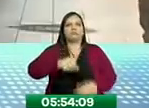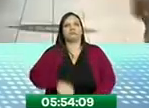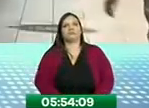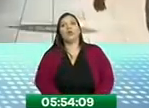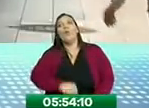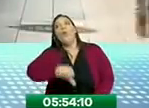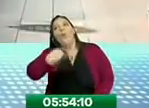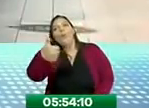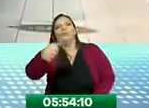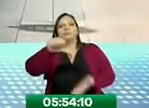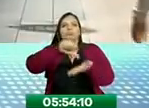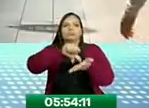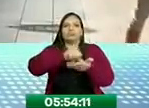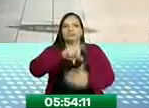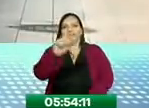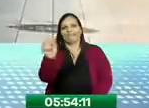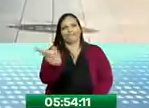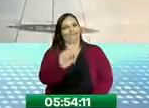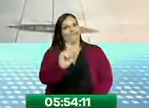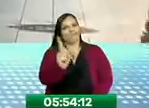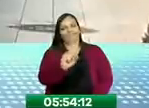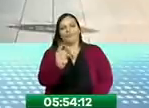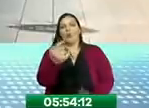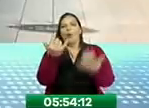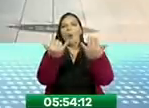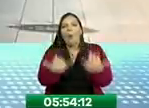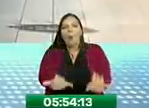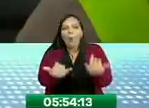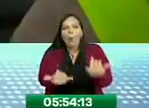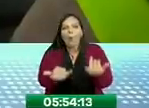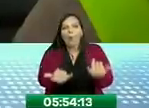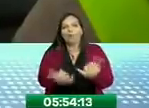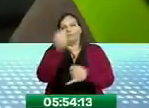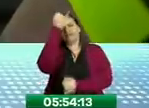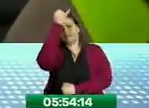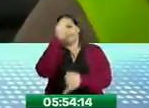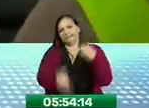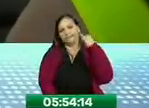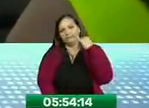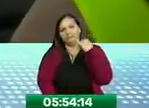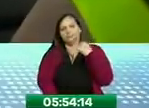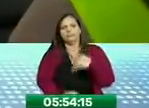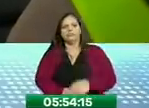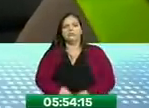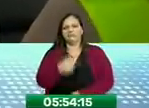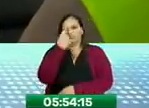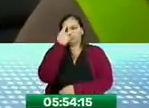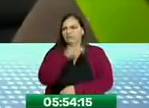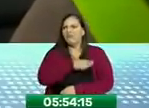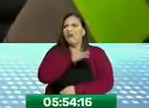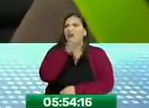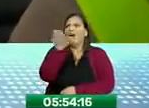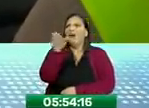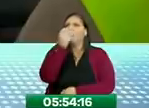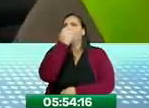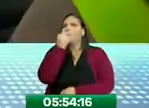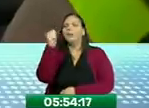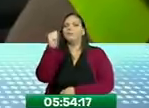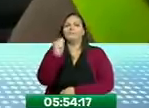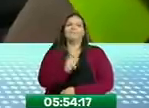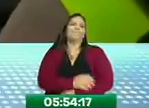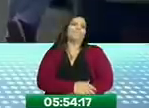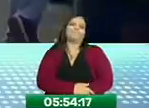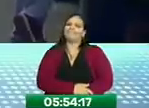gente que también estaba esperando, estaba pensando cómo hacer para viajar de un lugar a otro referente a